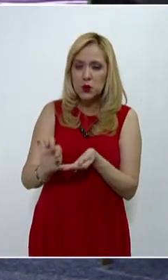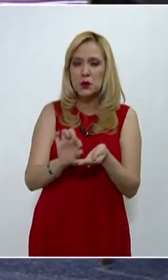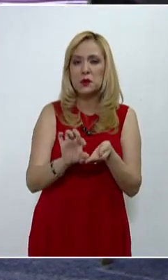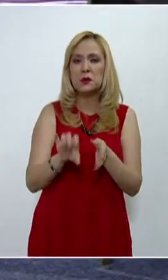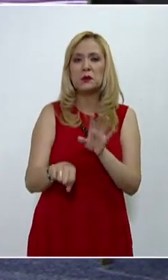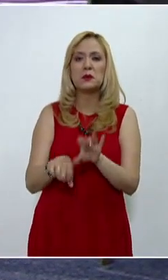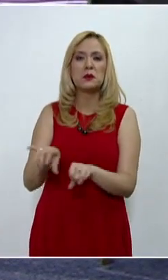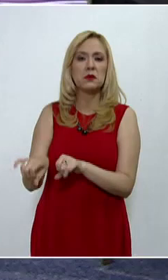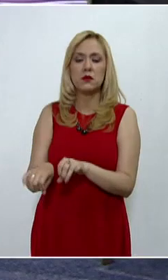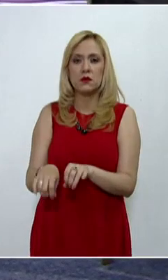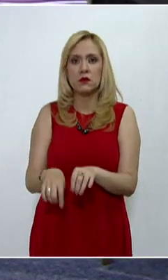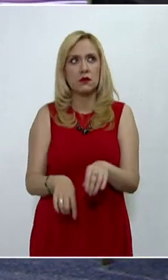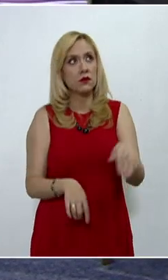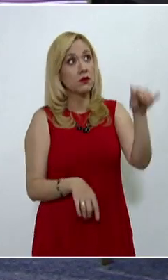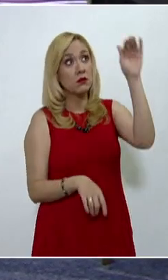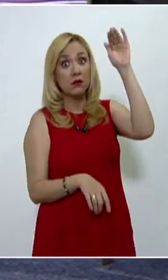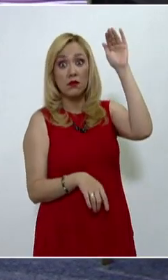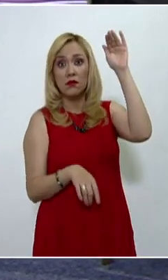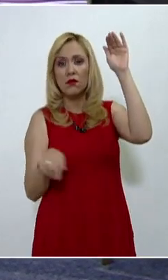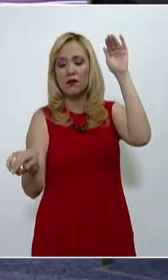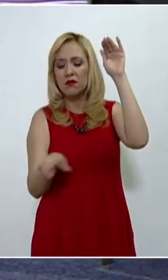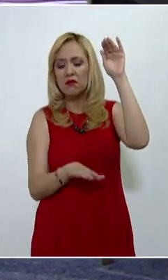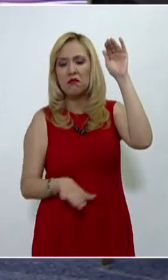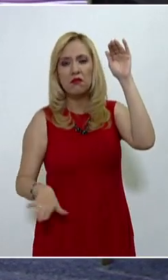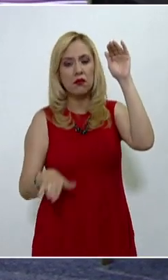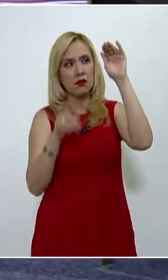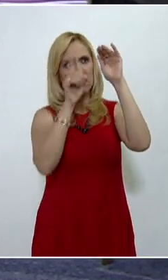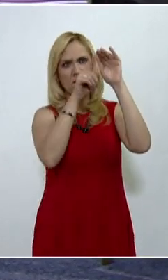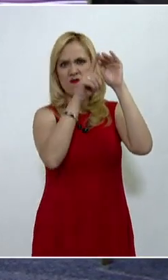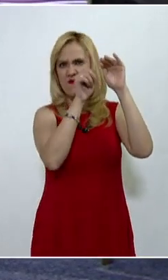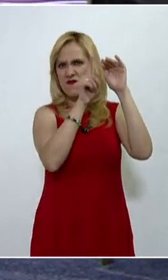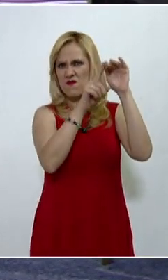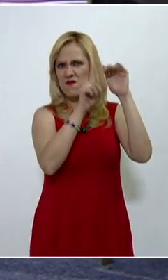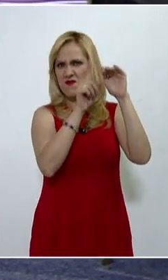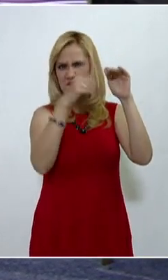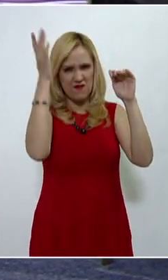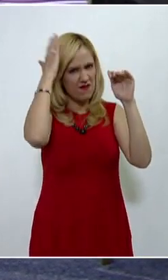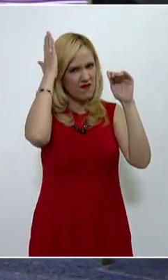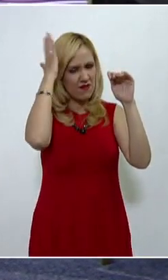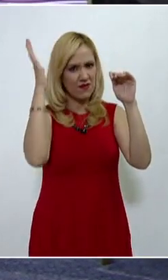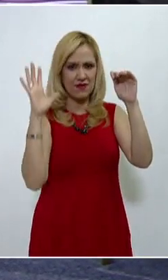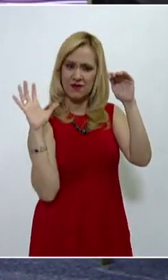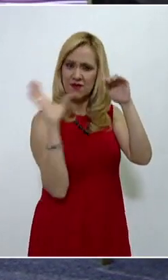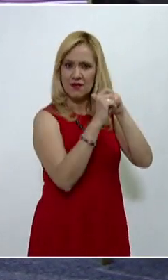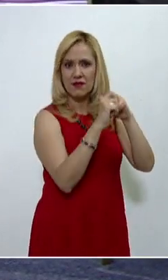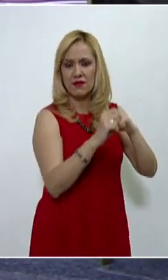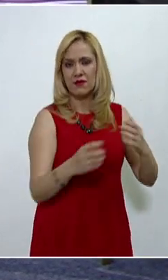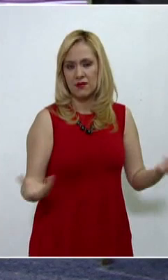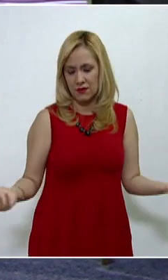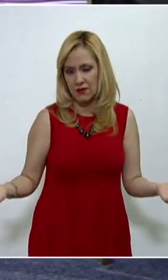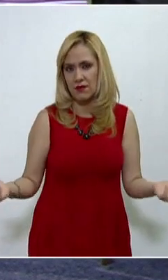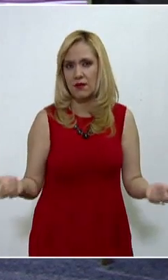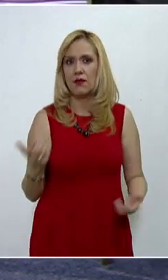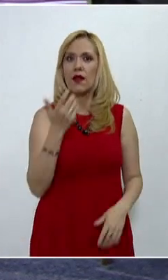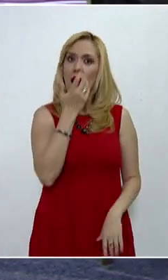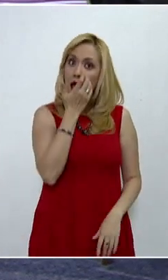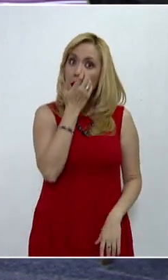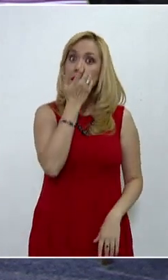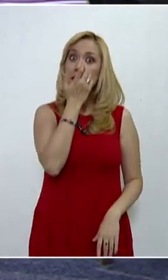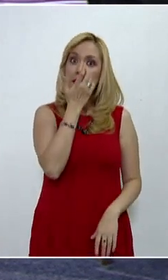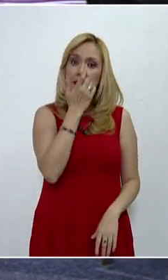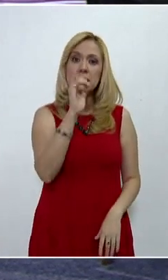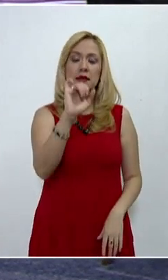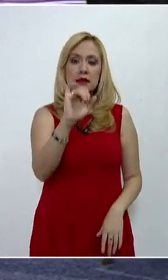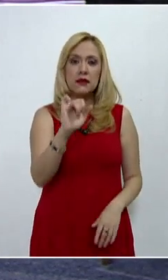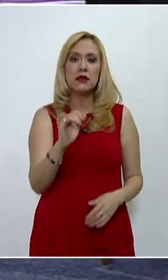discriminatorio porque solo cortan los eslabones más débiles cuando no enfrentan realmente el problema. Y es que es más sencillo, ¿no? Claro. Detener al